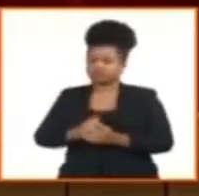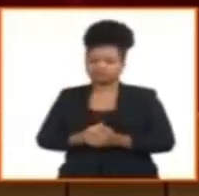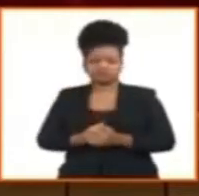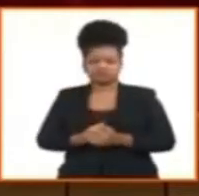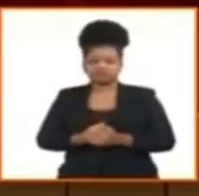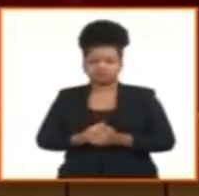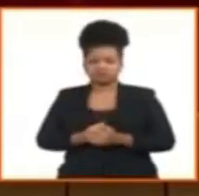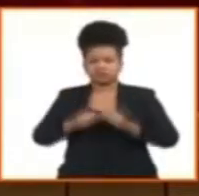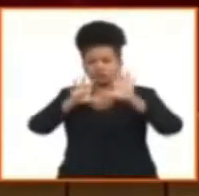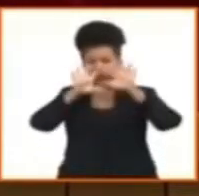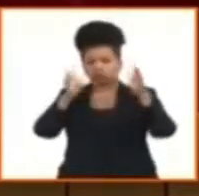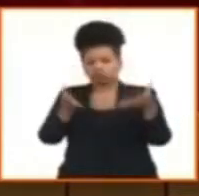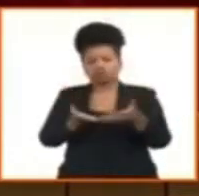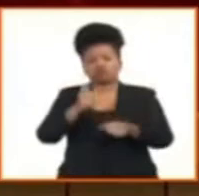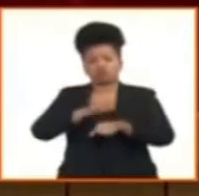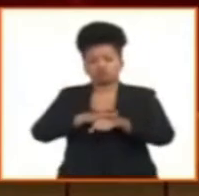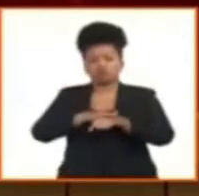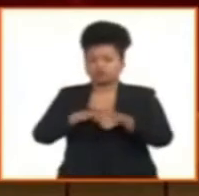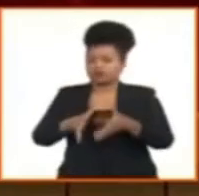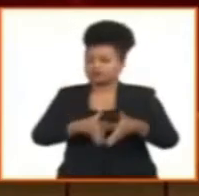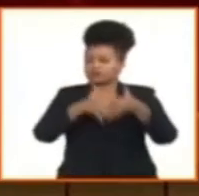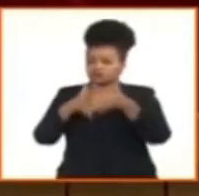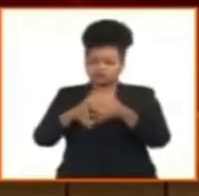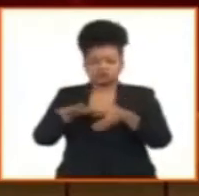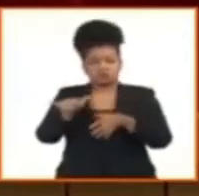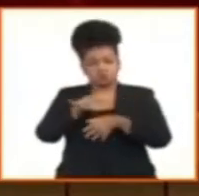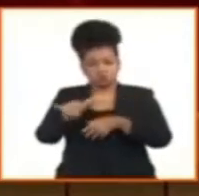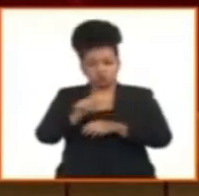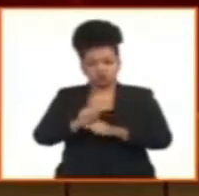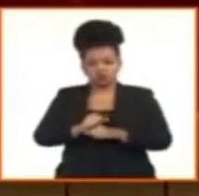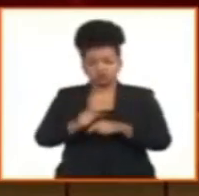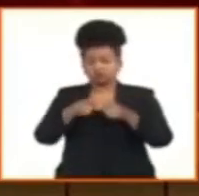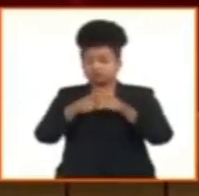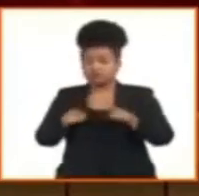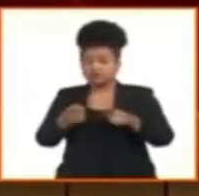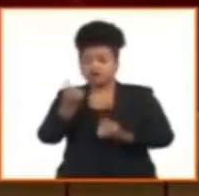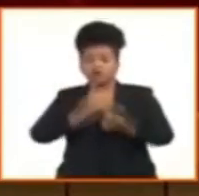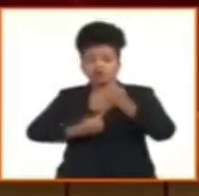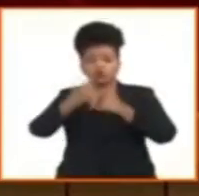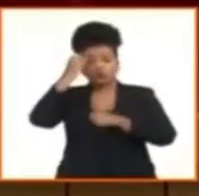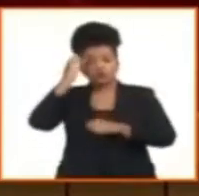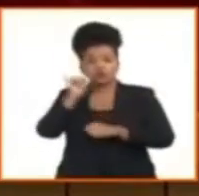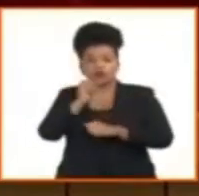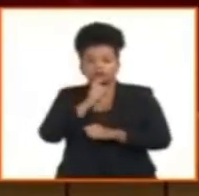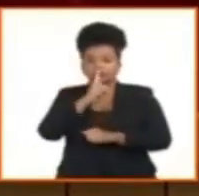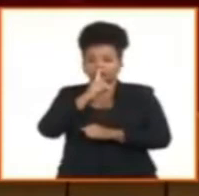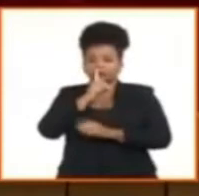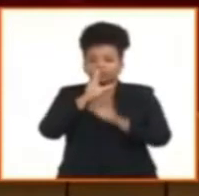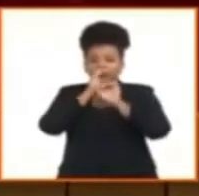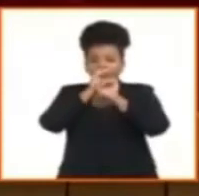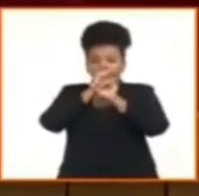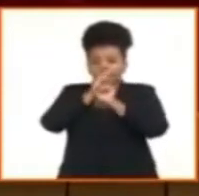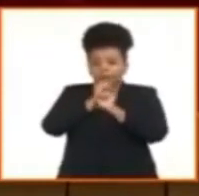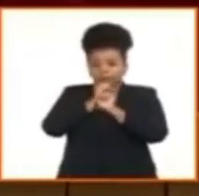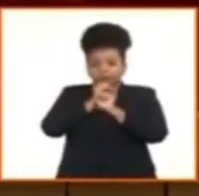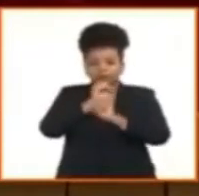viven prácticamente todas las sociedades. Aunque algunos gobiernos pretenden esconder las suyas como el polvo bajo las